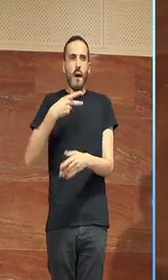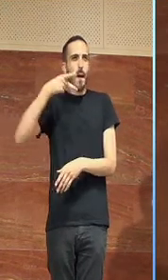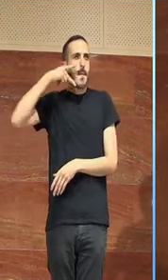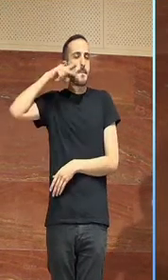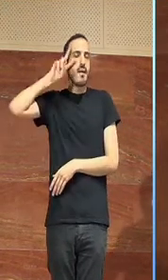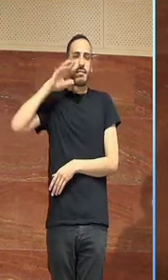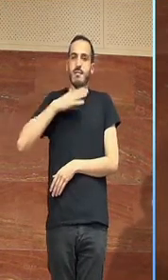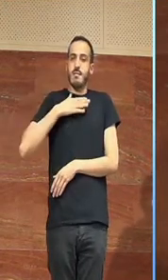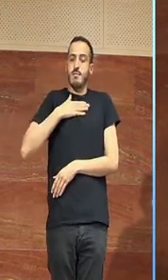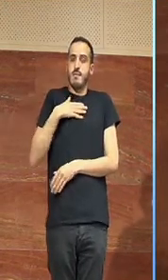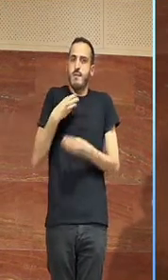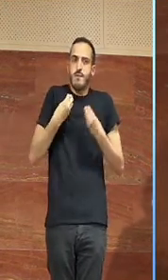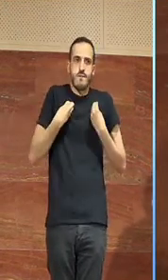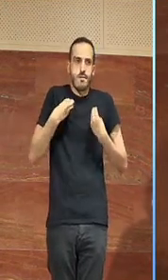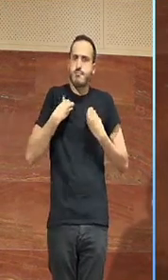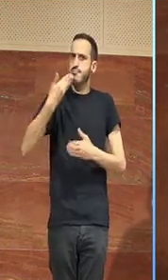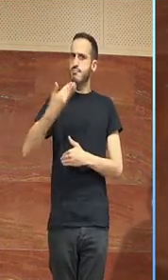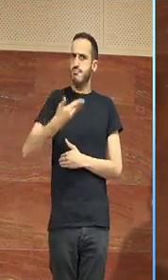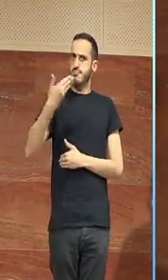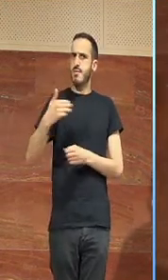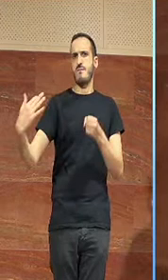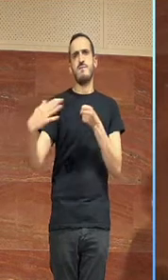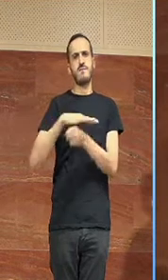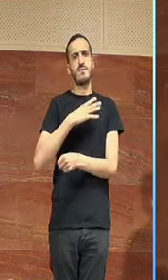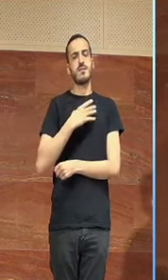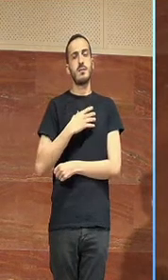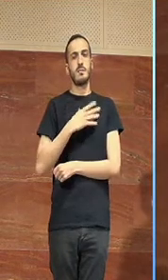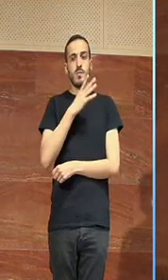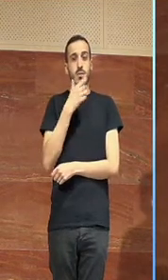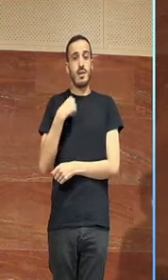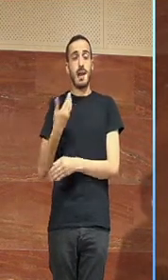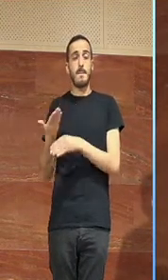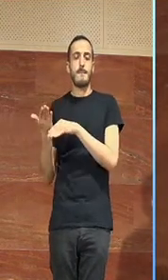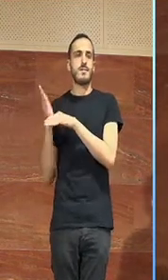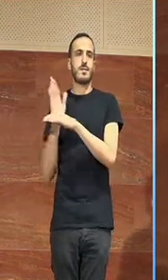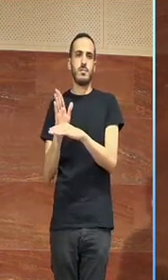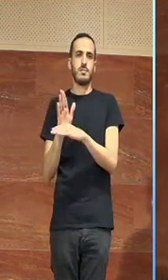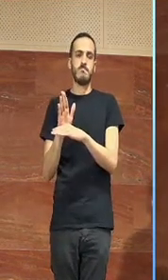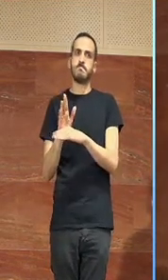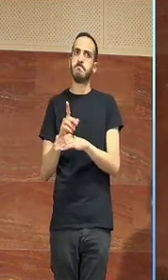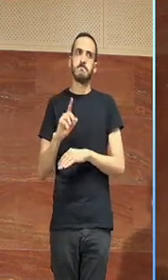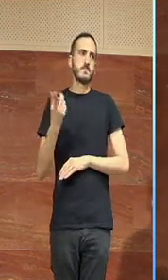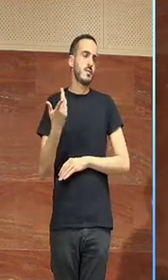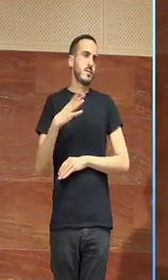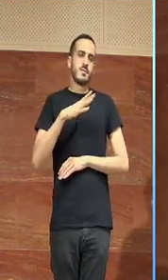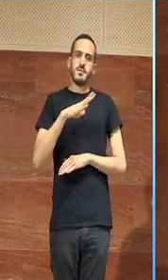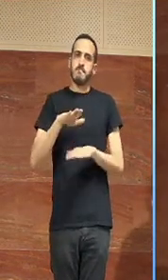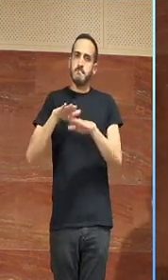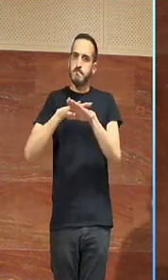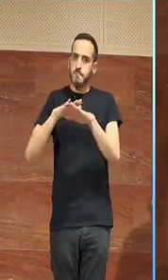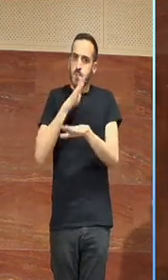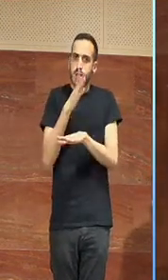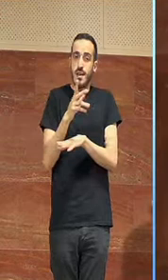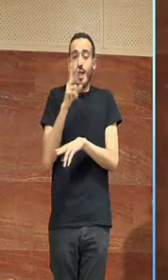más importantes en mi vida en esta presentación. Me tenéis que perdonar porque las dos cosas a las que me